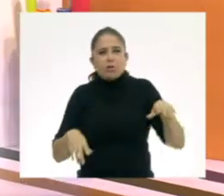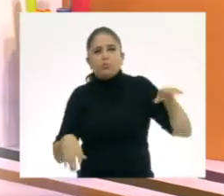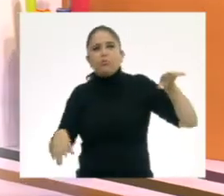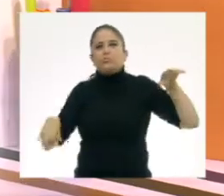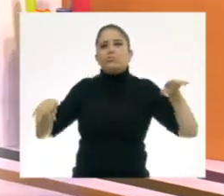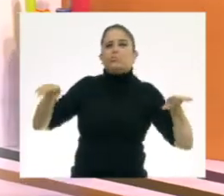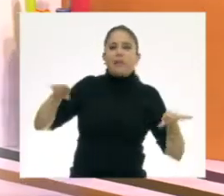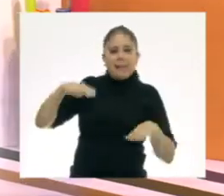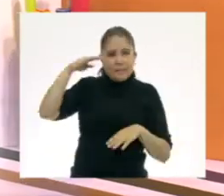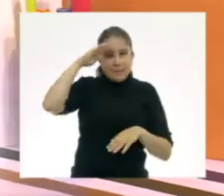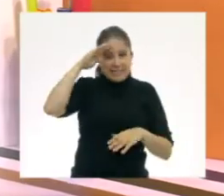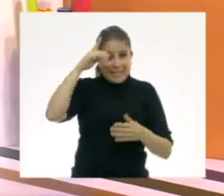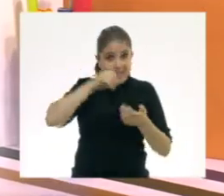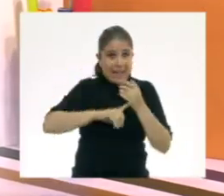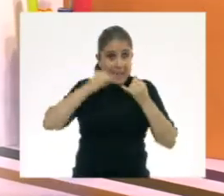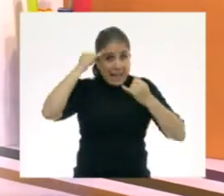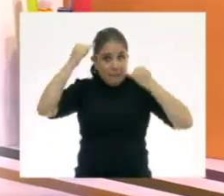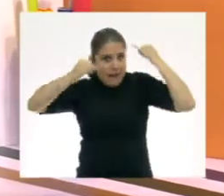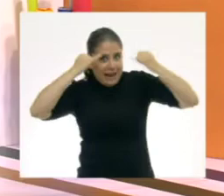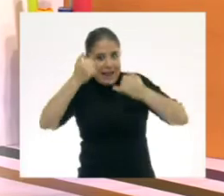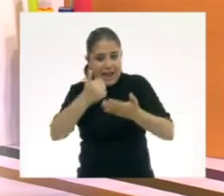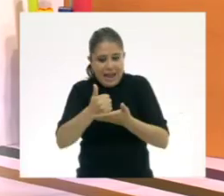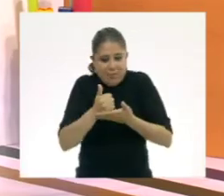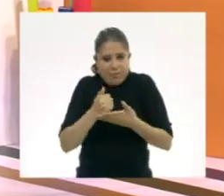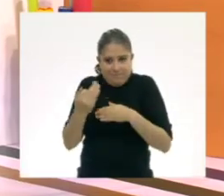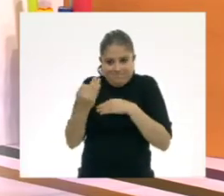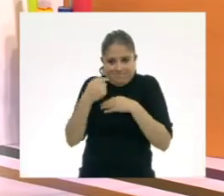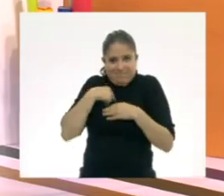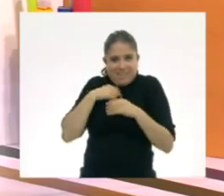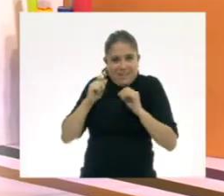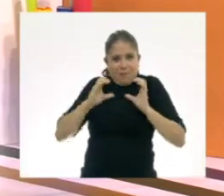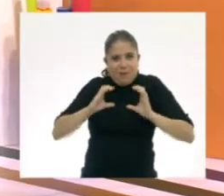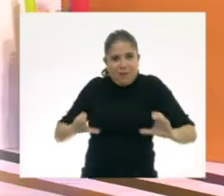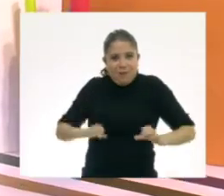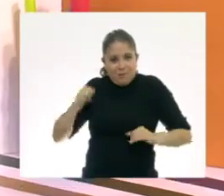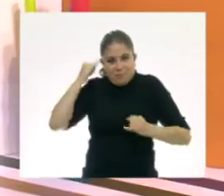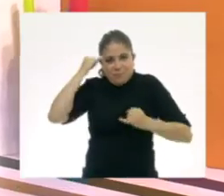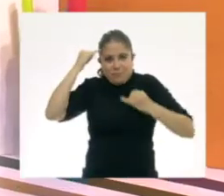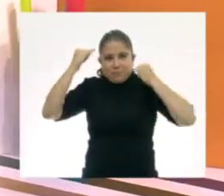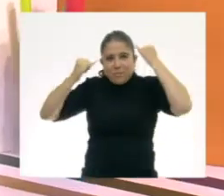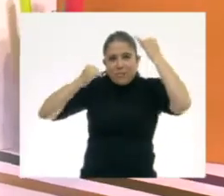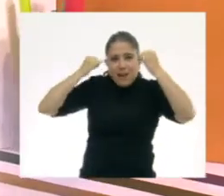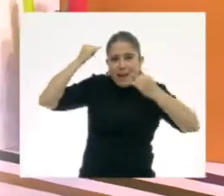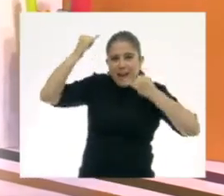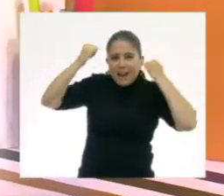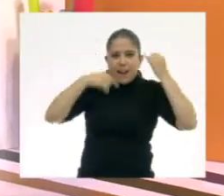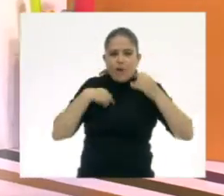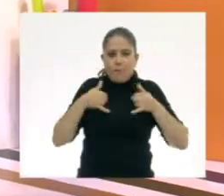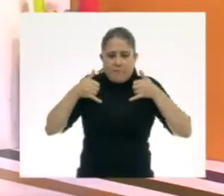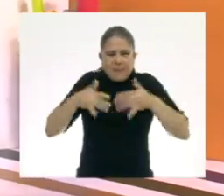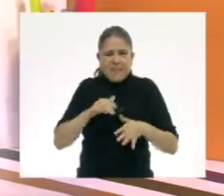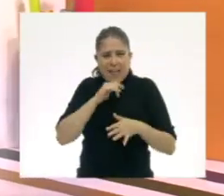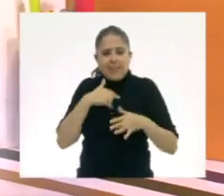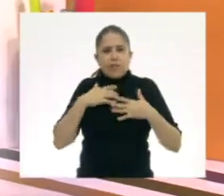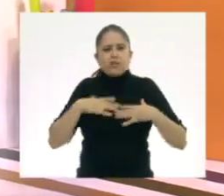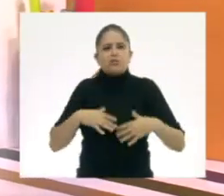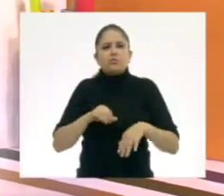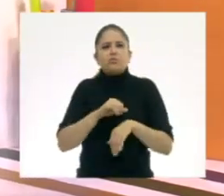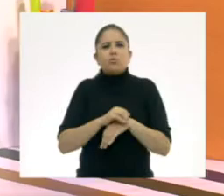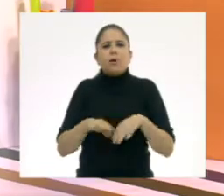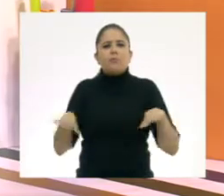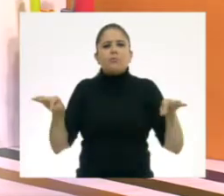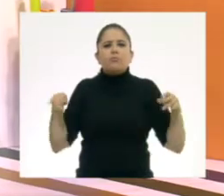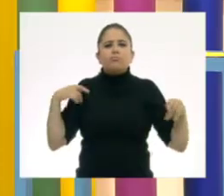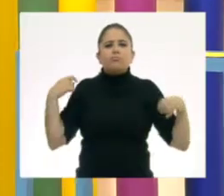Como pensar, porque la imaginación ayuda mucho al cuerpo, ¿no? Imaginar como que yo no pesaba nada. Exacto,